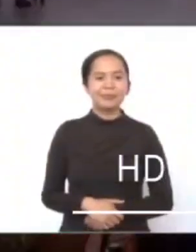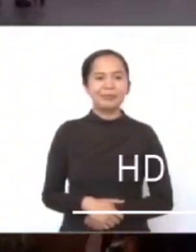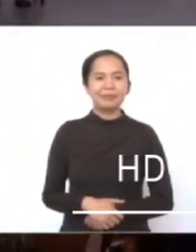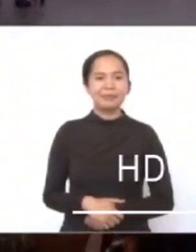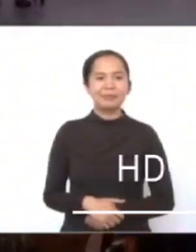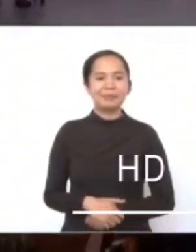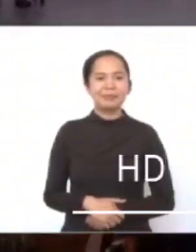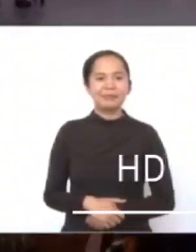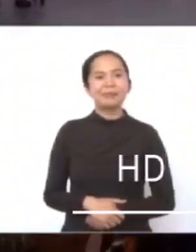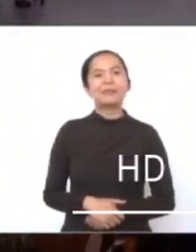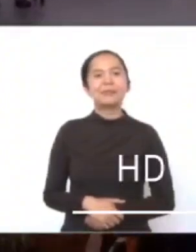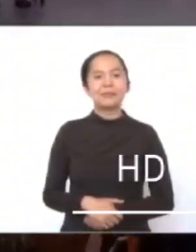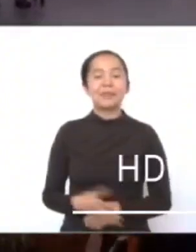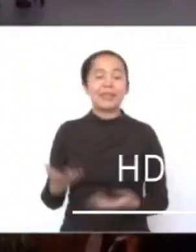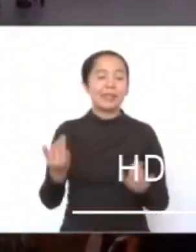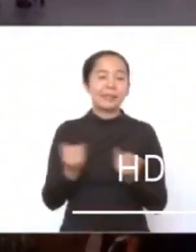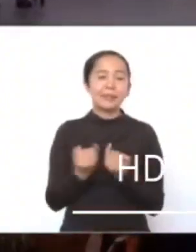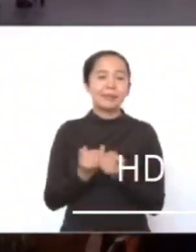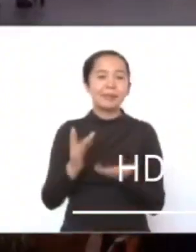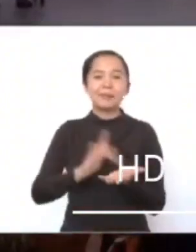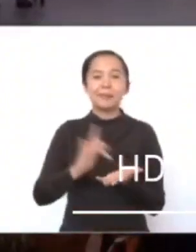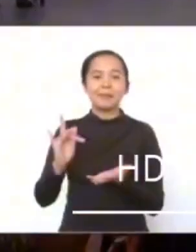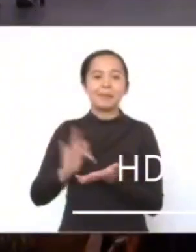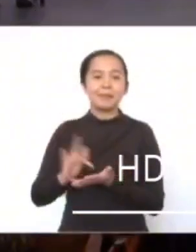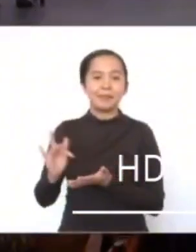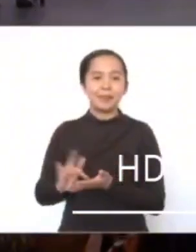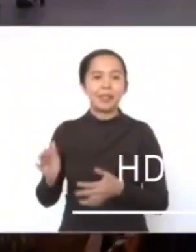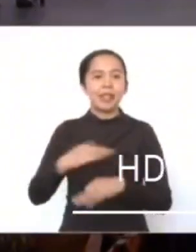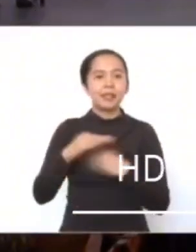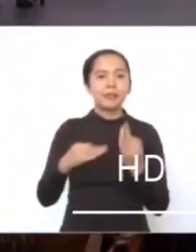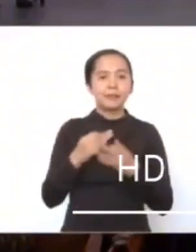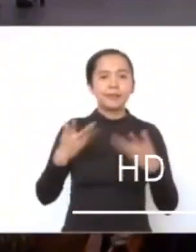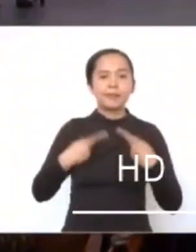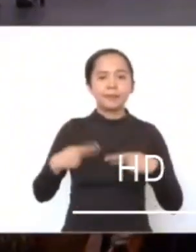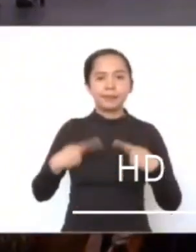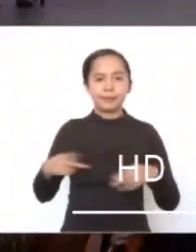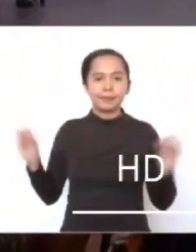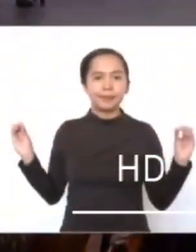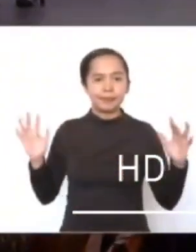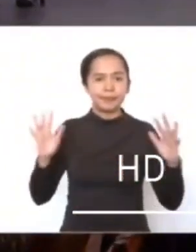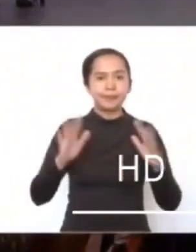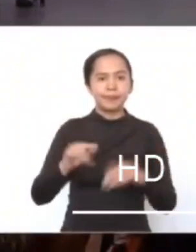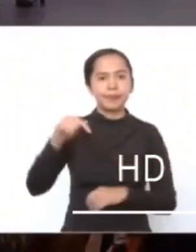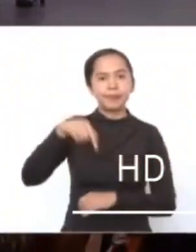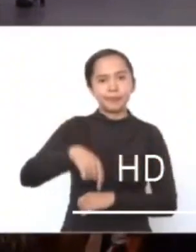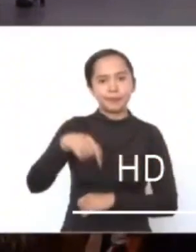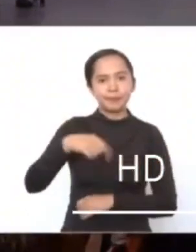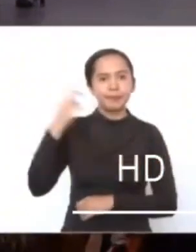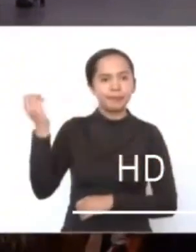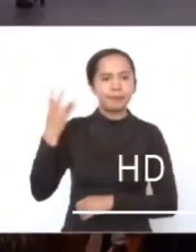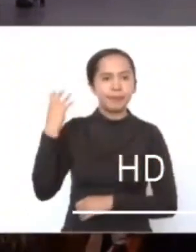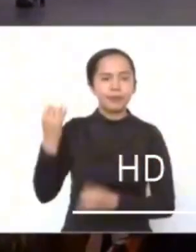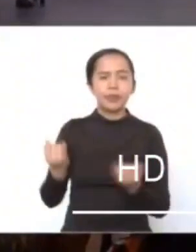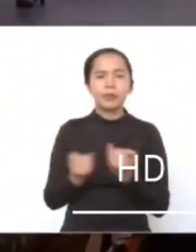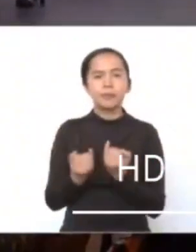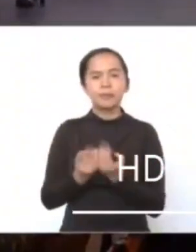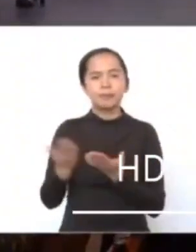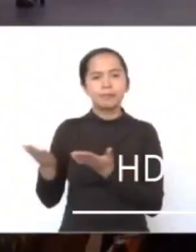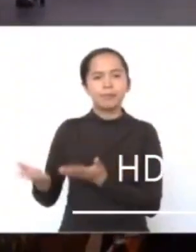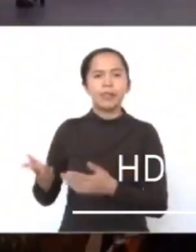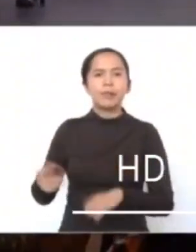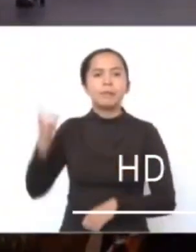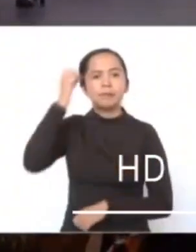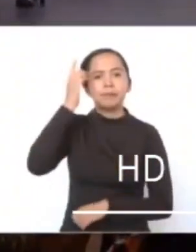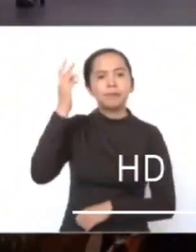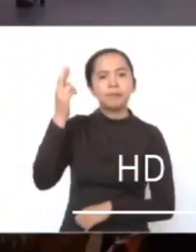Del mismo modo, agradecemos contar con la gentil presencia de todas las personas que amablemente nos acompañan en este acto, destacando la presencia de